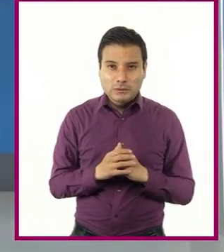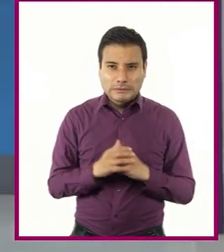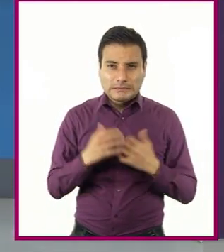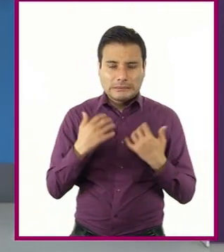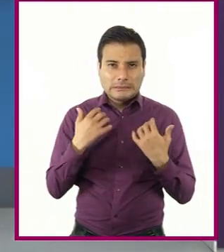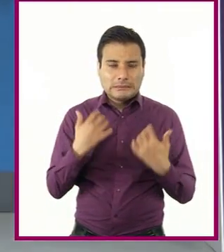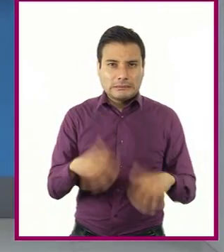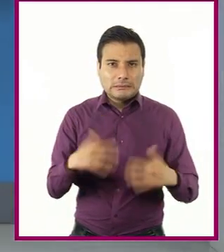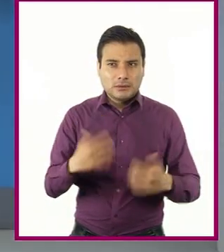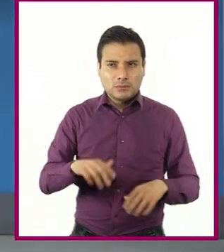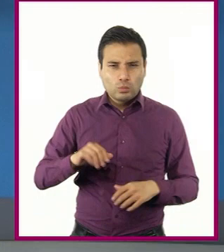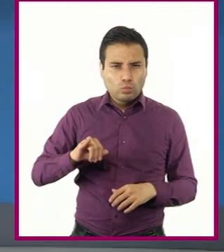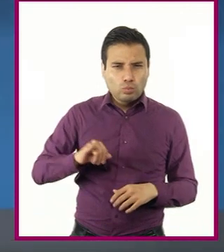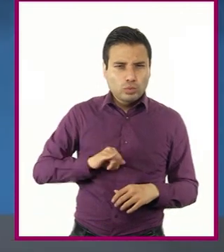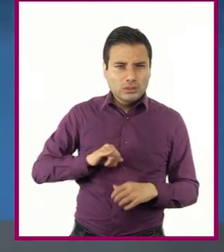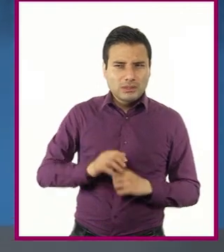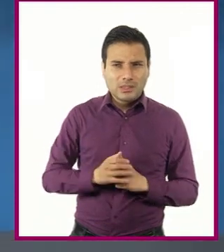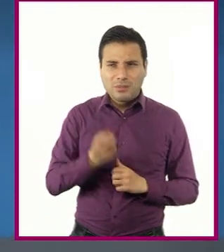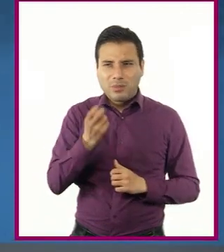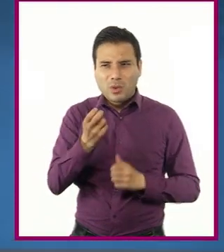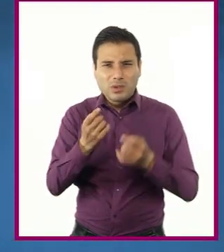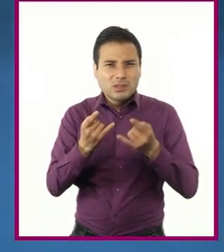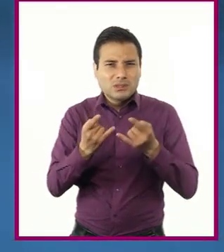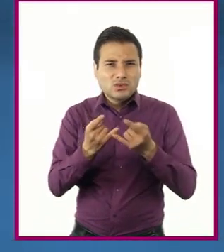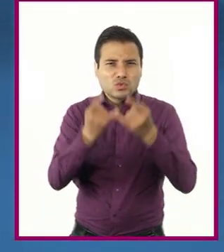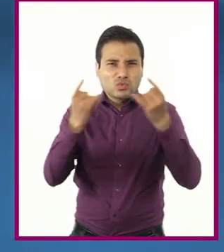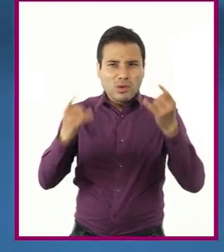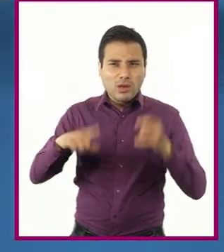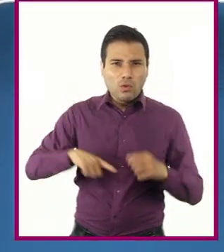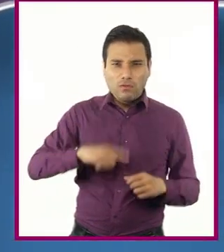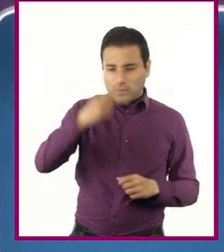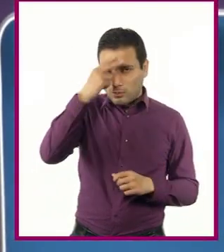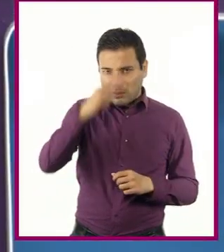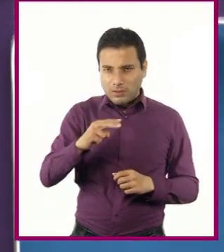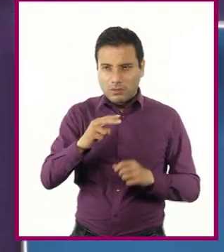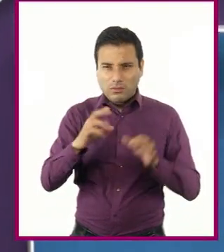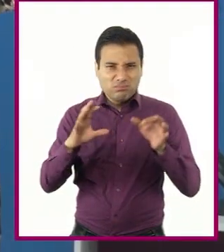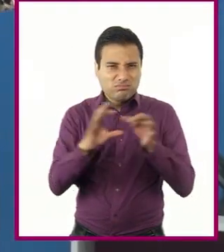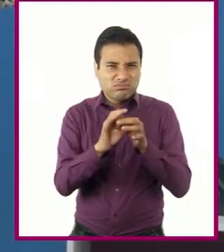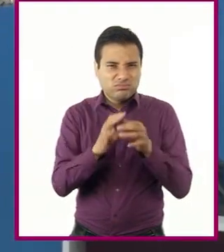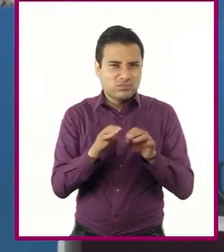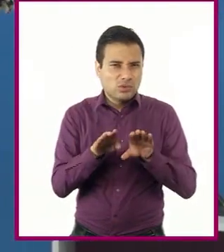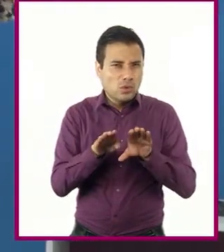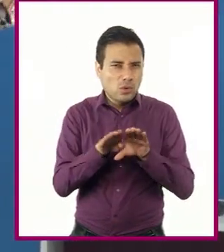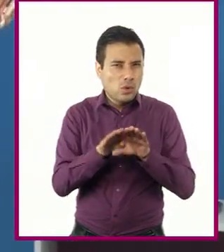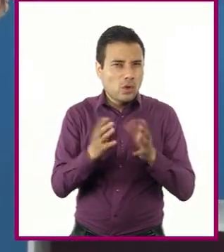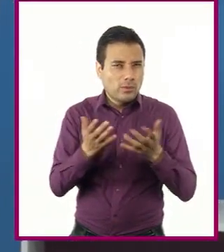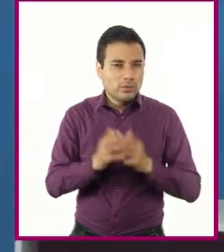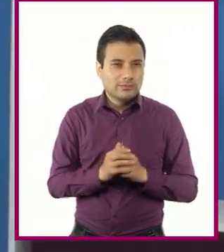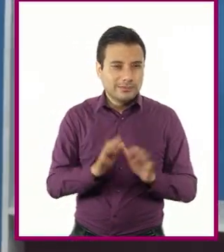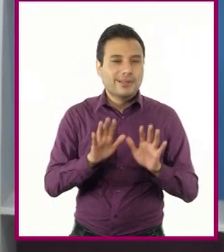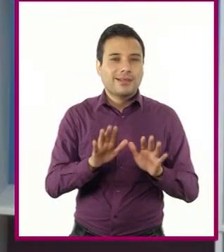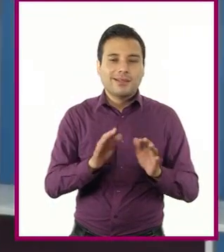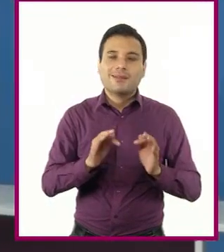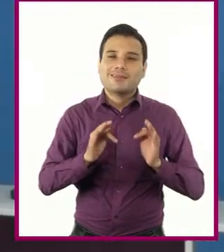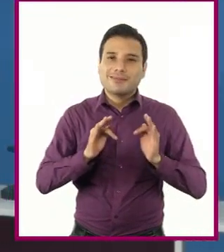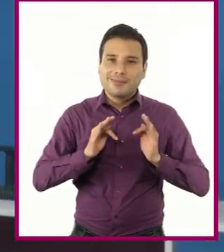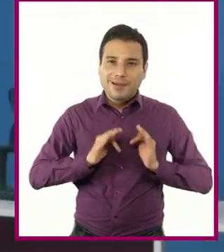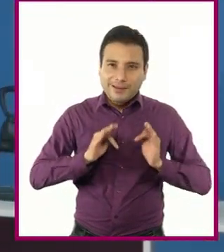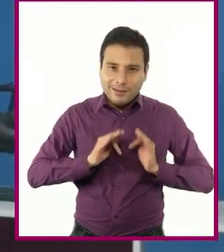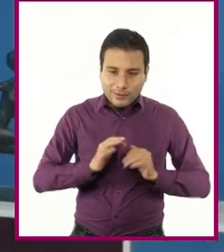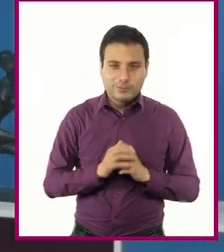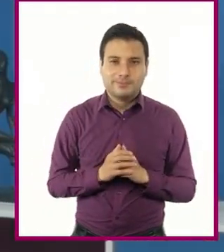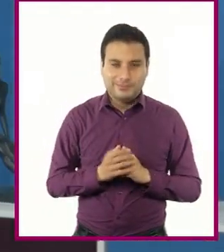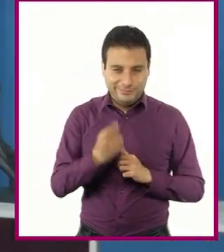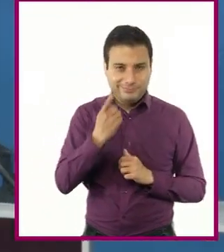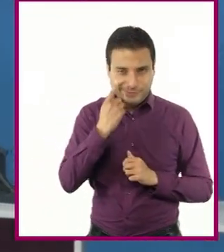pero ¿qué relación tiene con caracterizar al Estado mexicano como un Estado de Derecho? No seas impaciente, Humberto. Antes